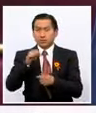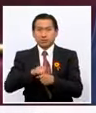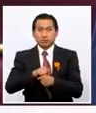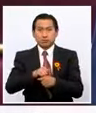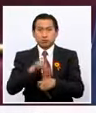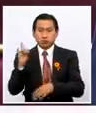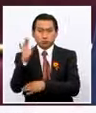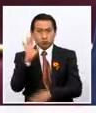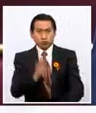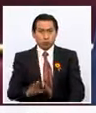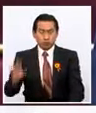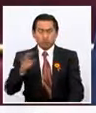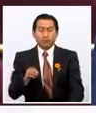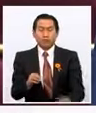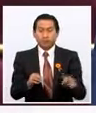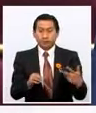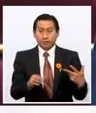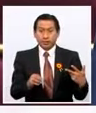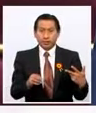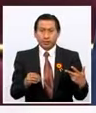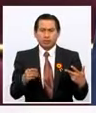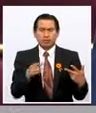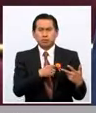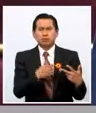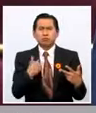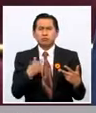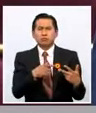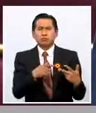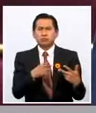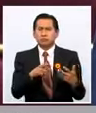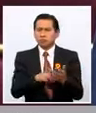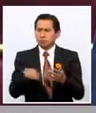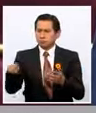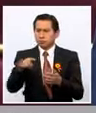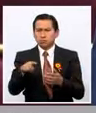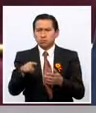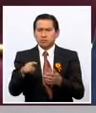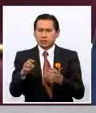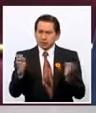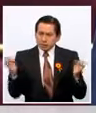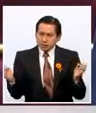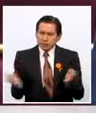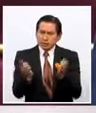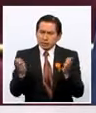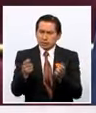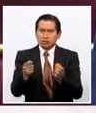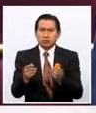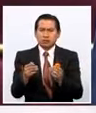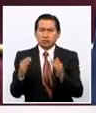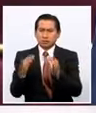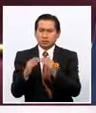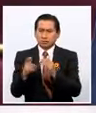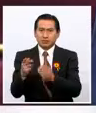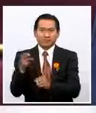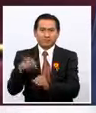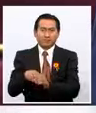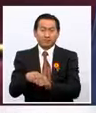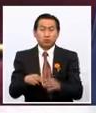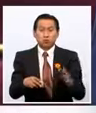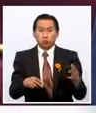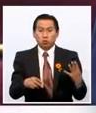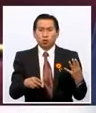país tercero destaca el steam el estímulo a la vivienda y cuarto